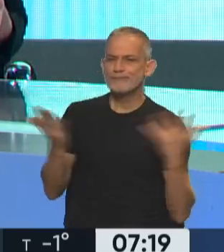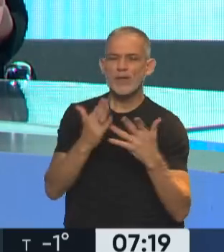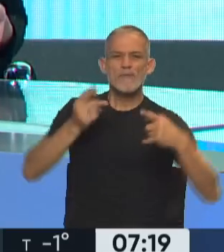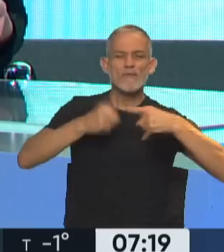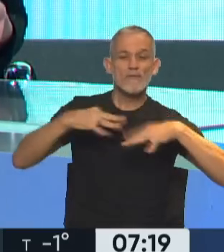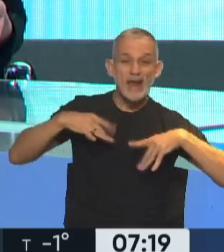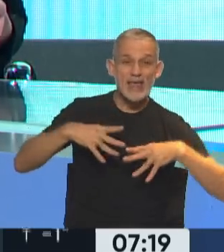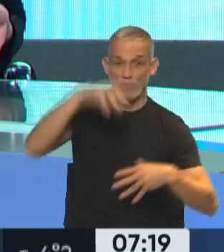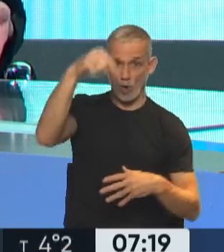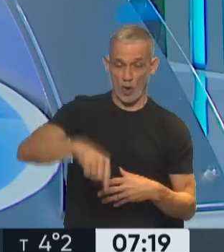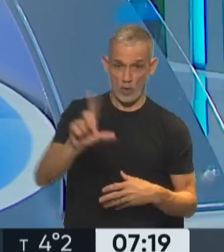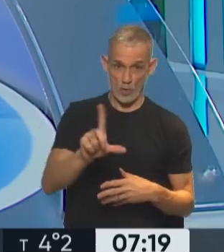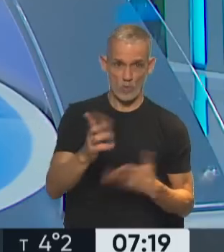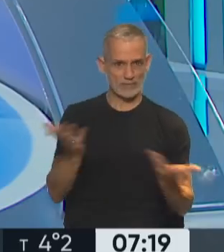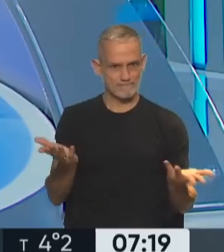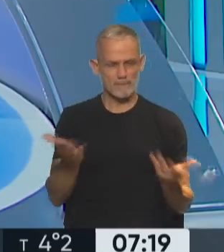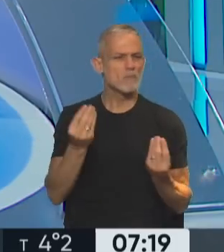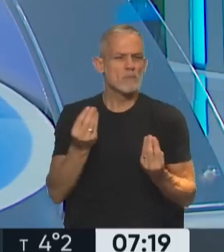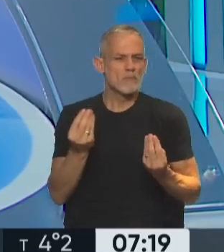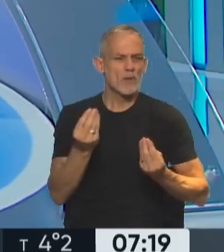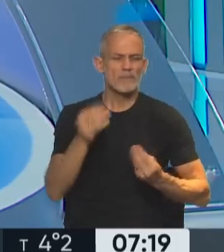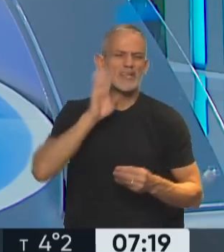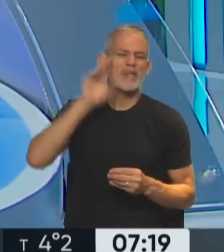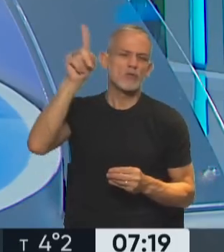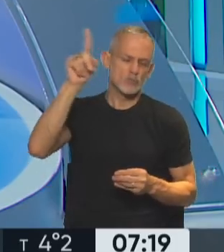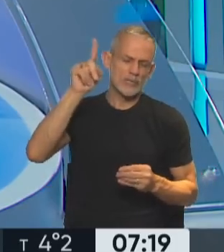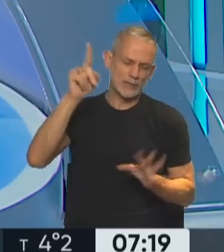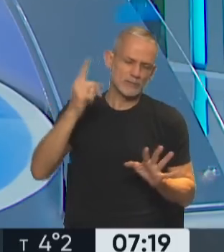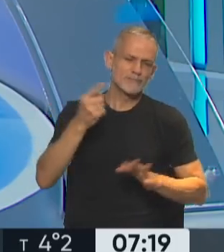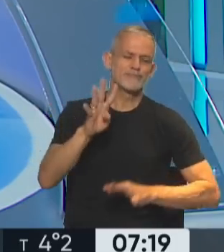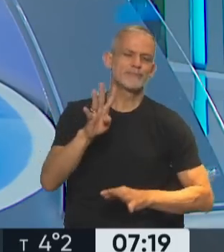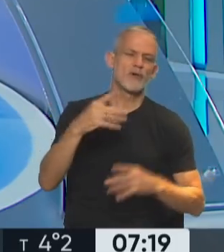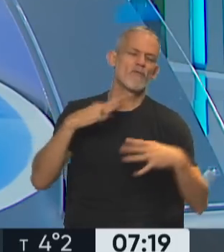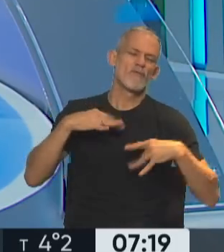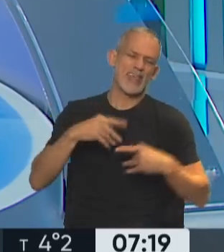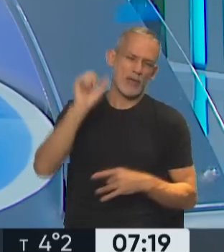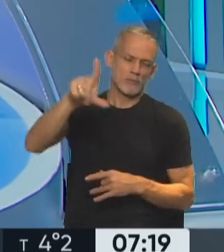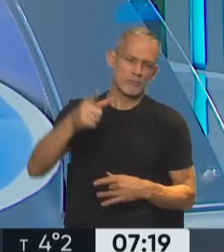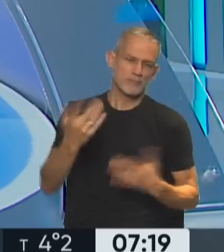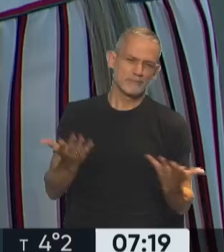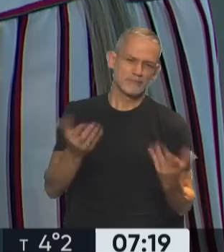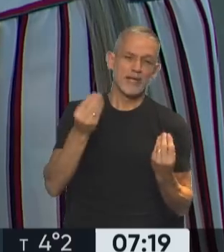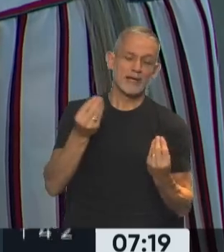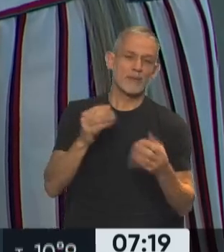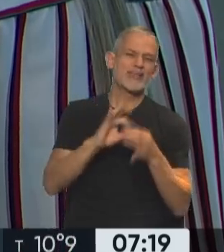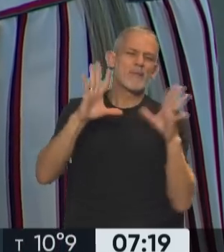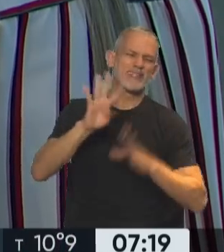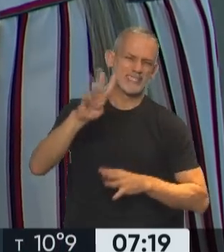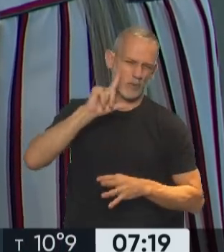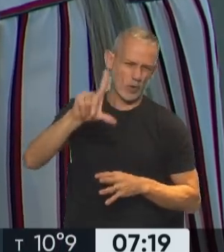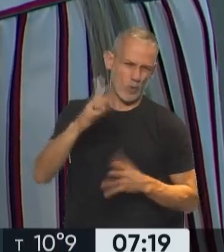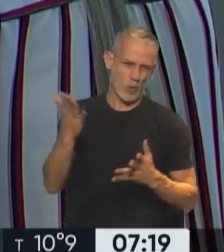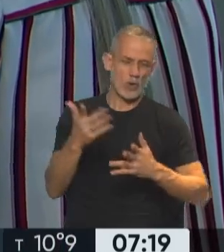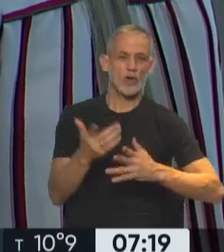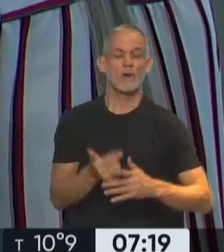feriado financiero el día de hoy, teniendo en cuenta, más allá de lo que pasa en Estados Unidos, con el día, digamos, feriado en Estados Unidos por lo que implica la independencia estadounidense.